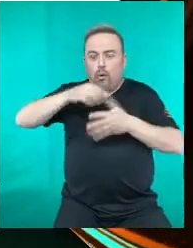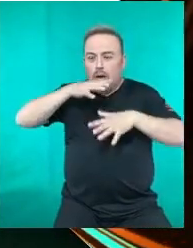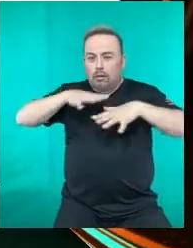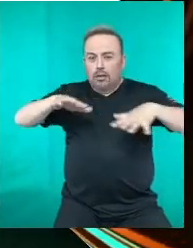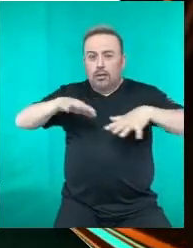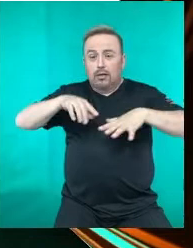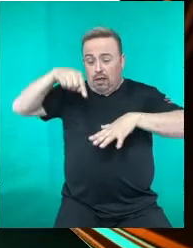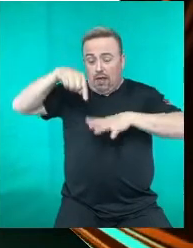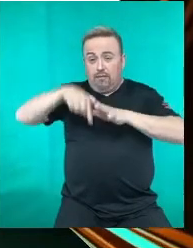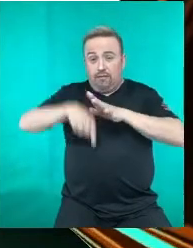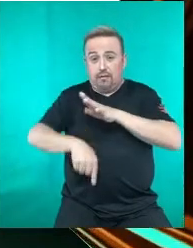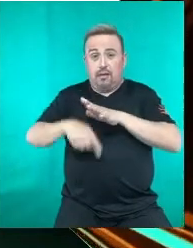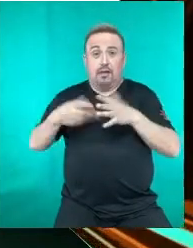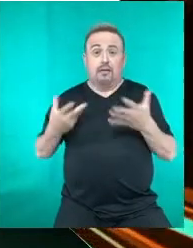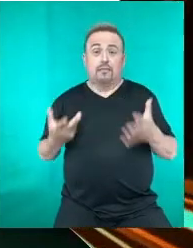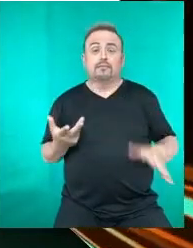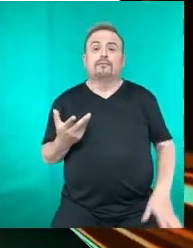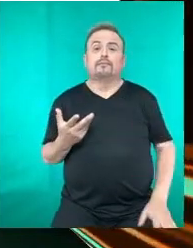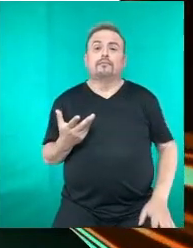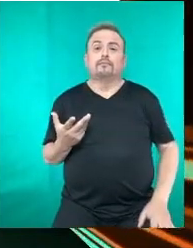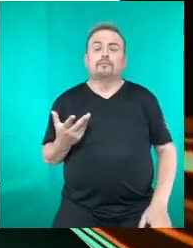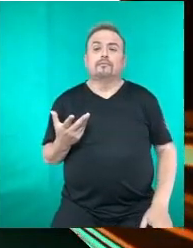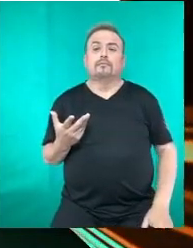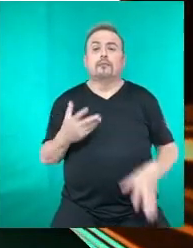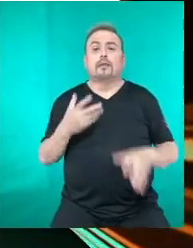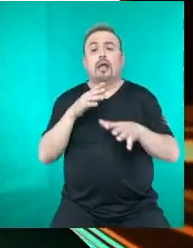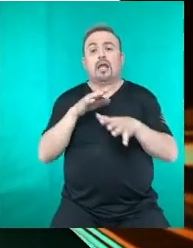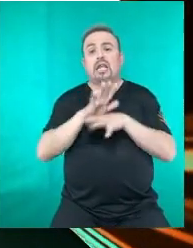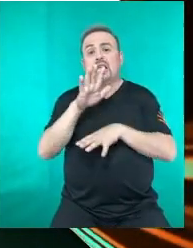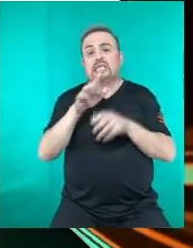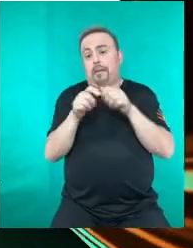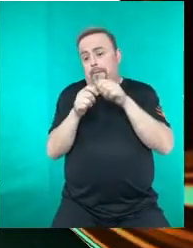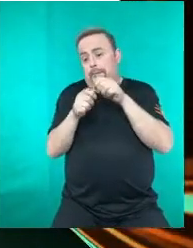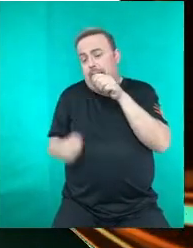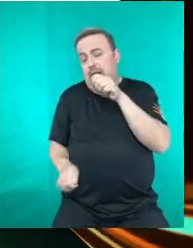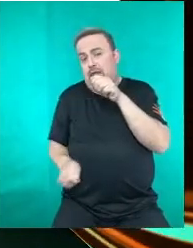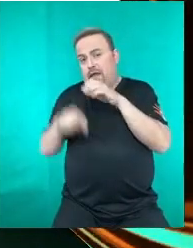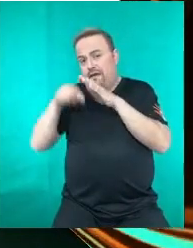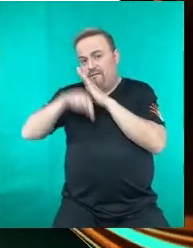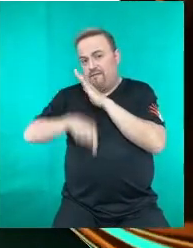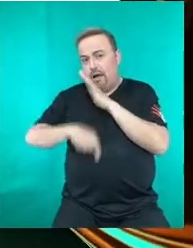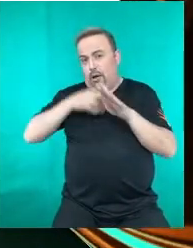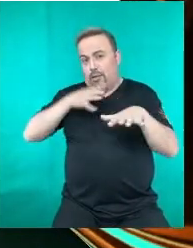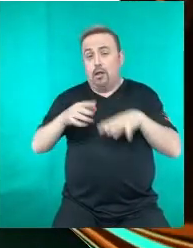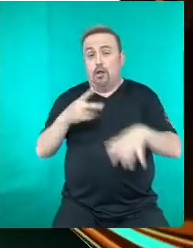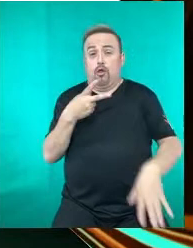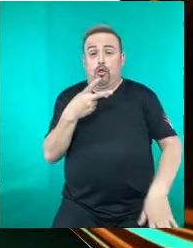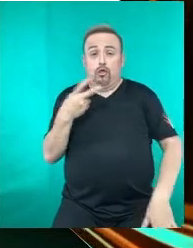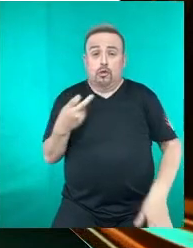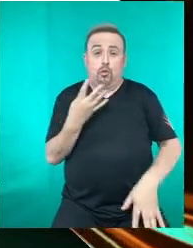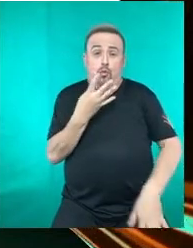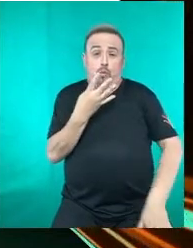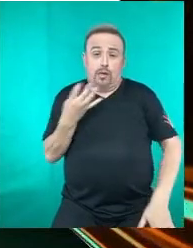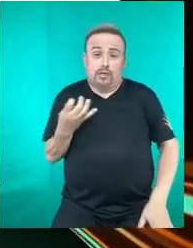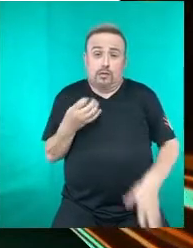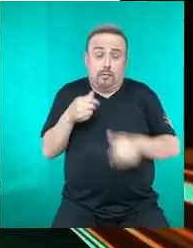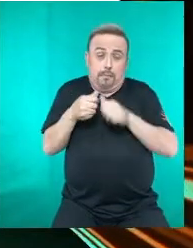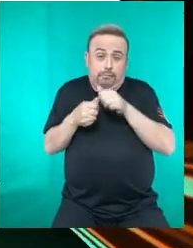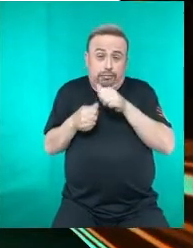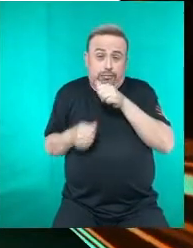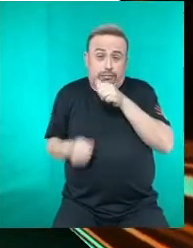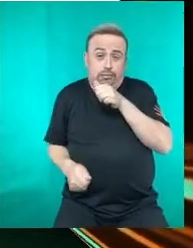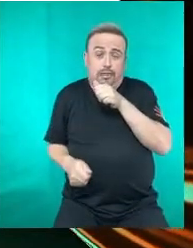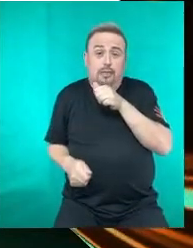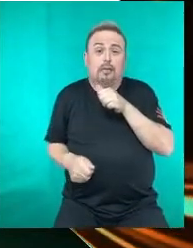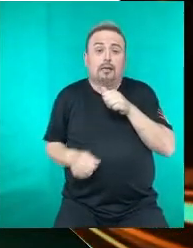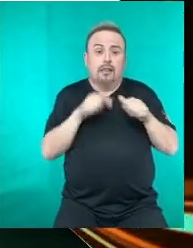que se llama, pueden estar a 15 metros bajo el mar, 200, 400 metros desde la